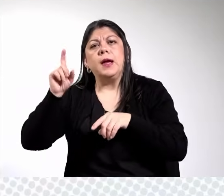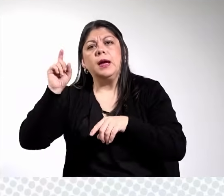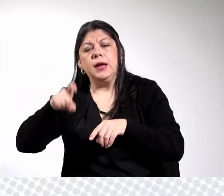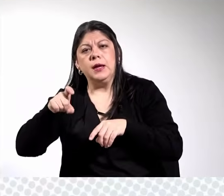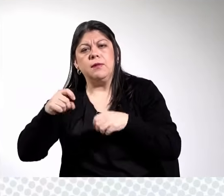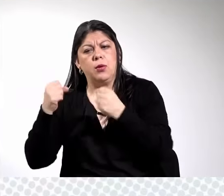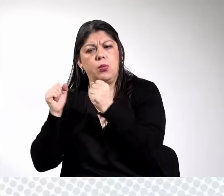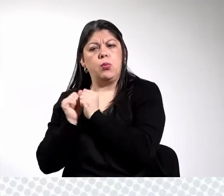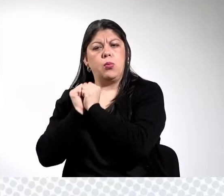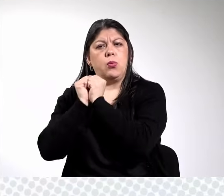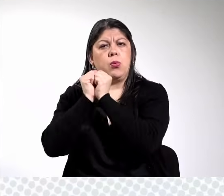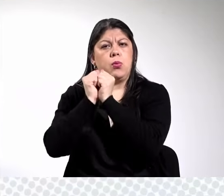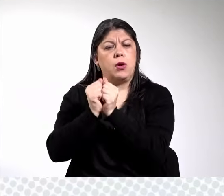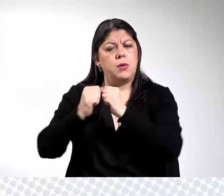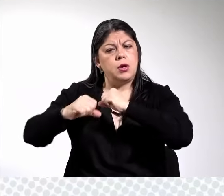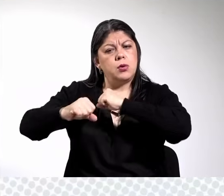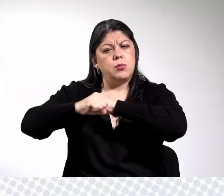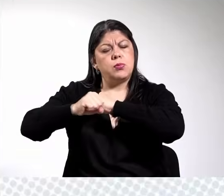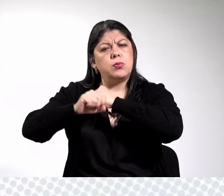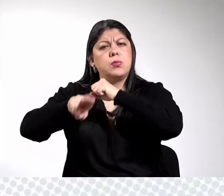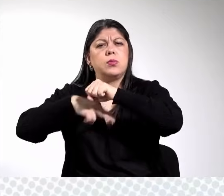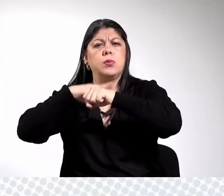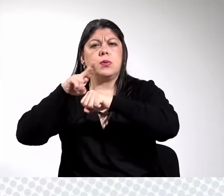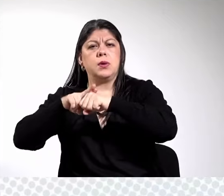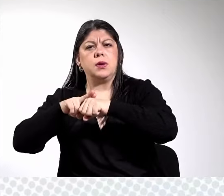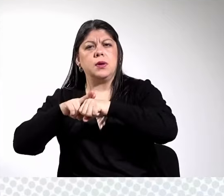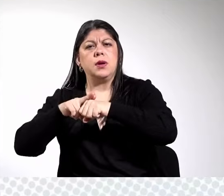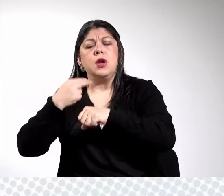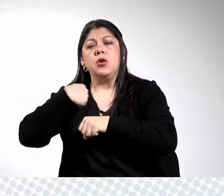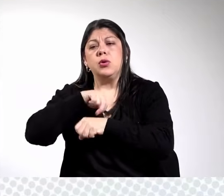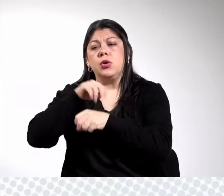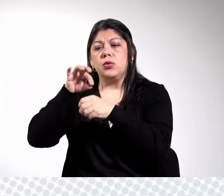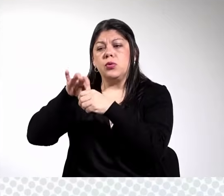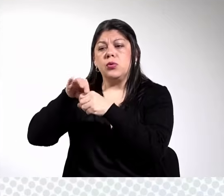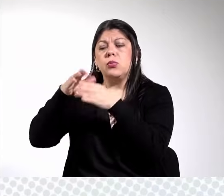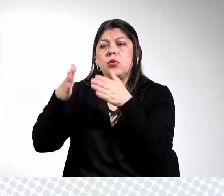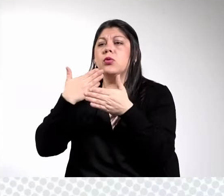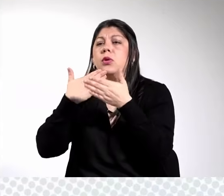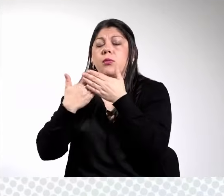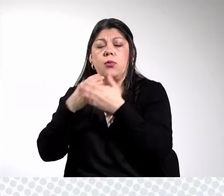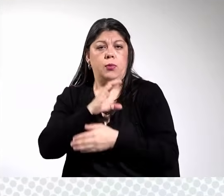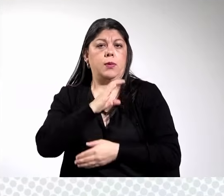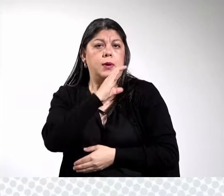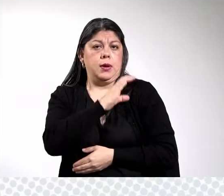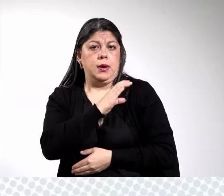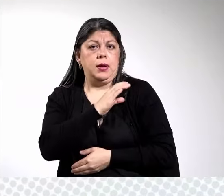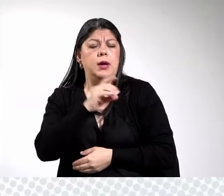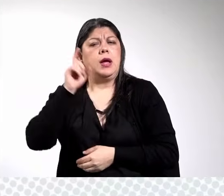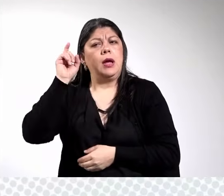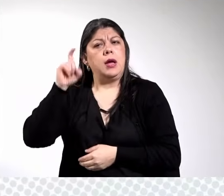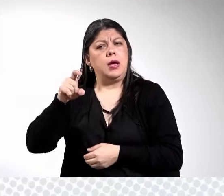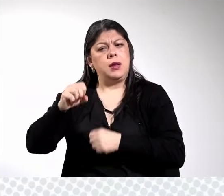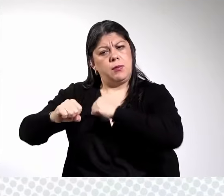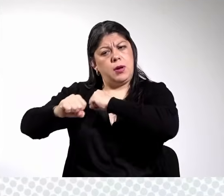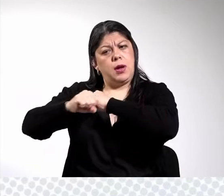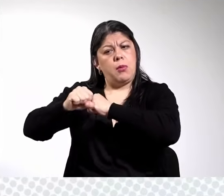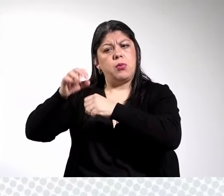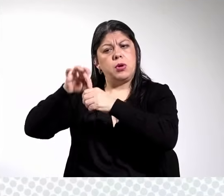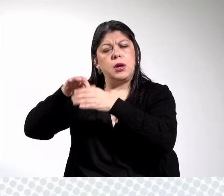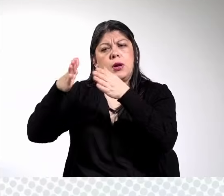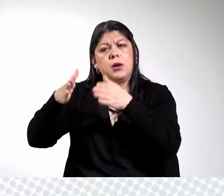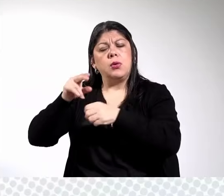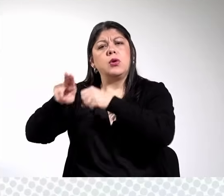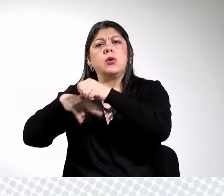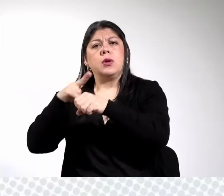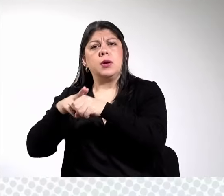un acompañamiento y una campaña nacional de que nuestros productos son de calidad y que merecen apoyar al agricultor